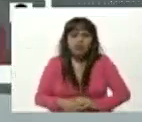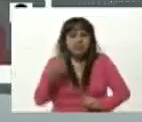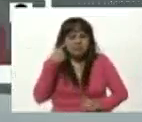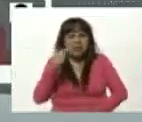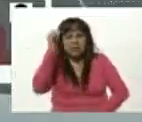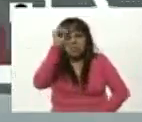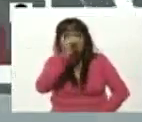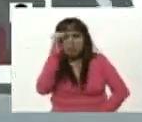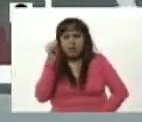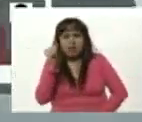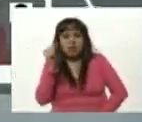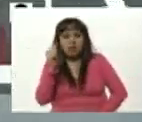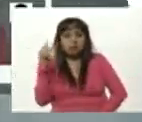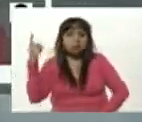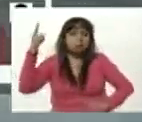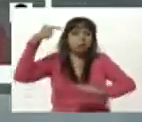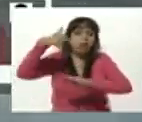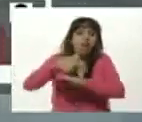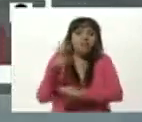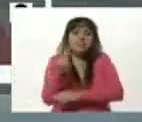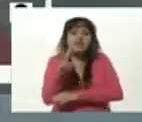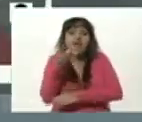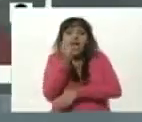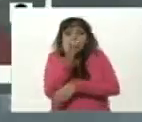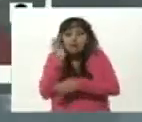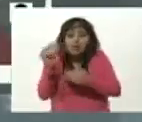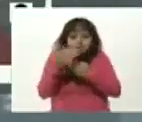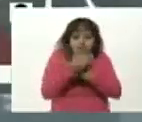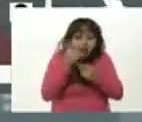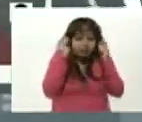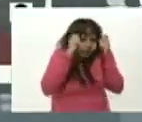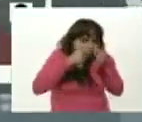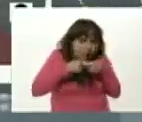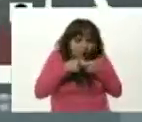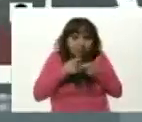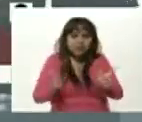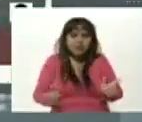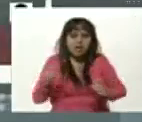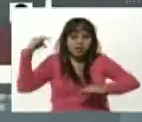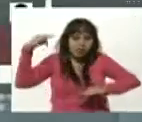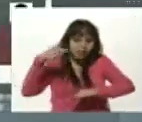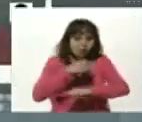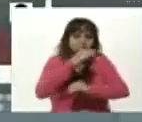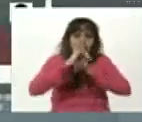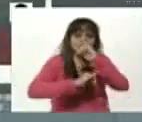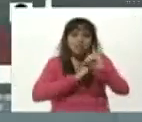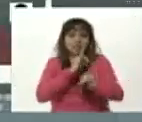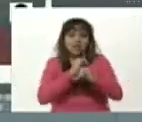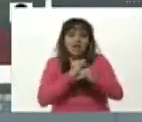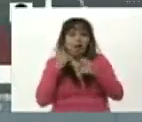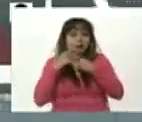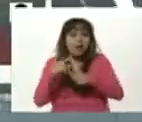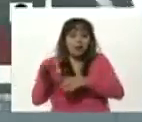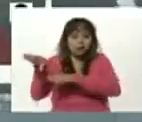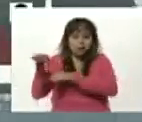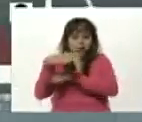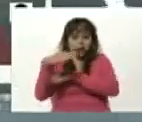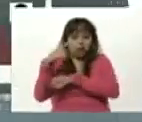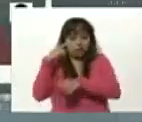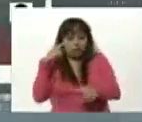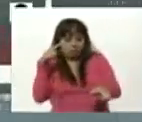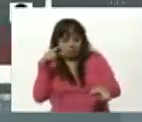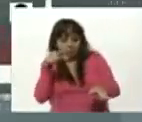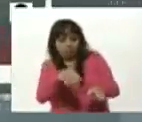el domingo o el lunes, llegó escondido, tapándose por el aeropuerto de Maiquetía, pero las cámaras del aeropuerto lo tomaron.